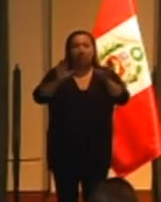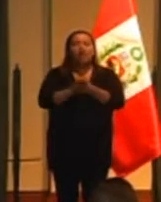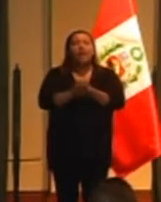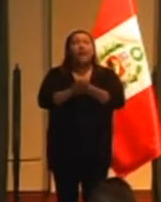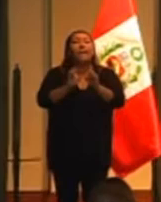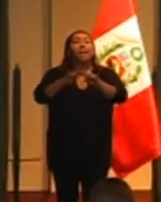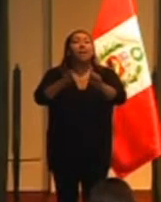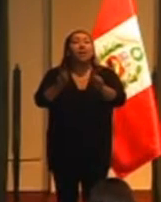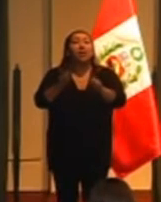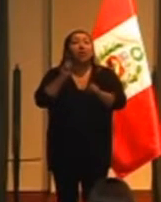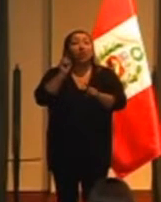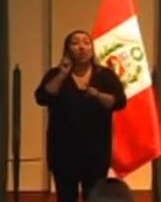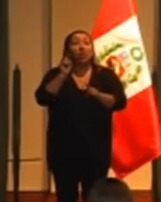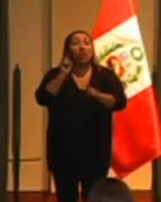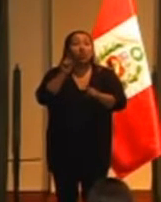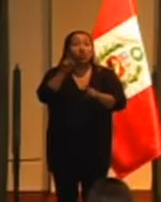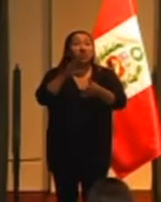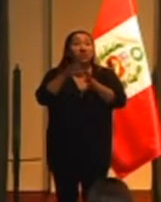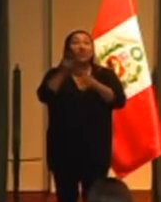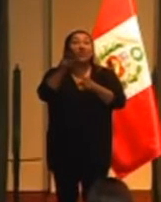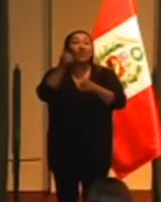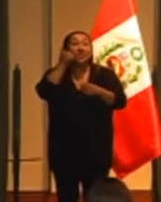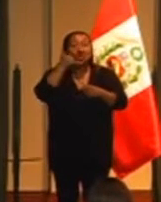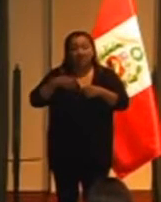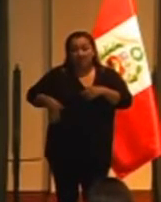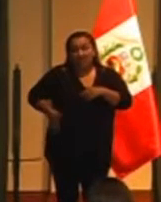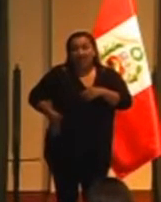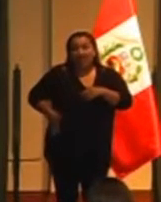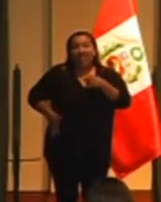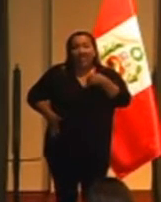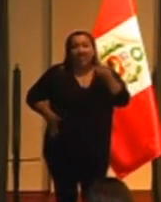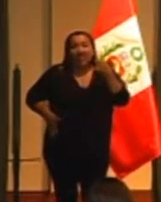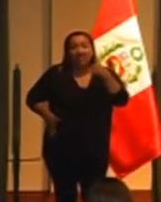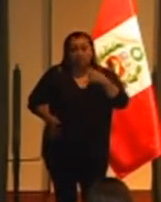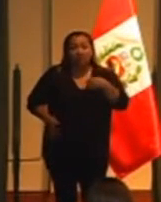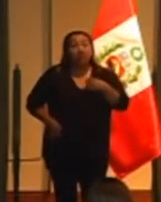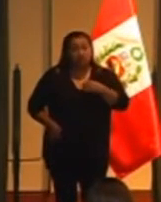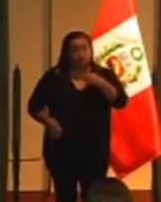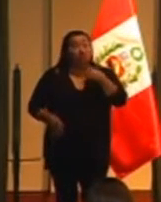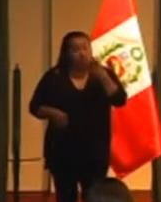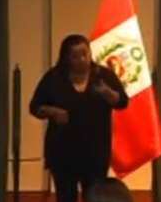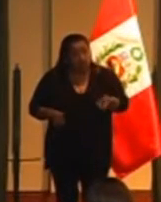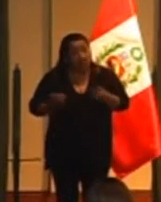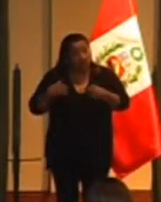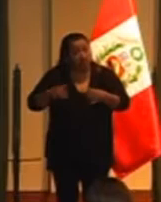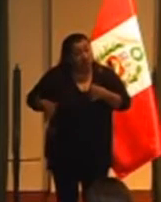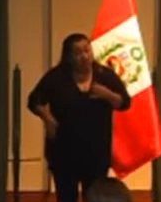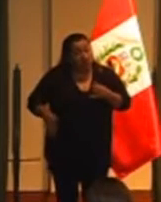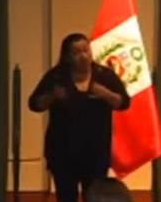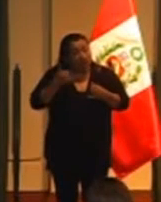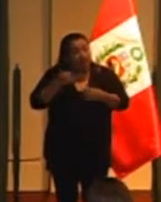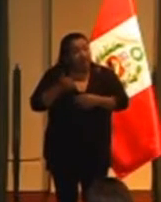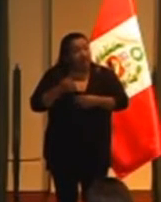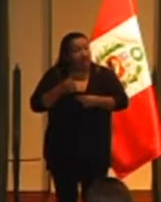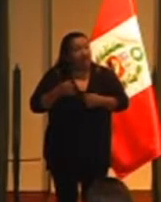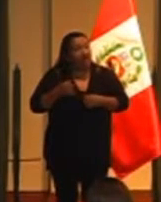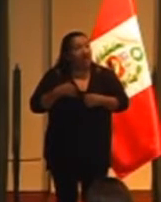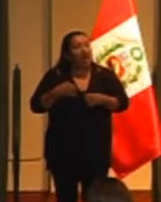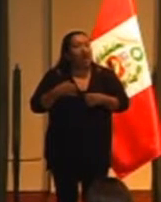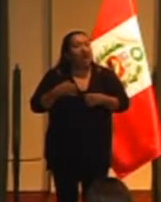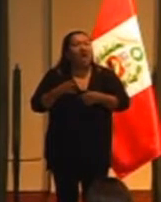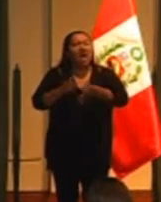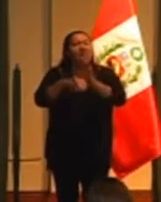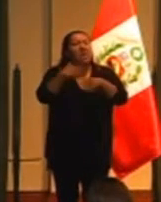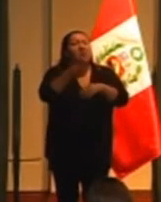pero usted, le aseguro que en su bolsillo tiene un celular. Entonces, sí, efectivamente tenía un celular. Me dice: cada cierto tiempo eso lo va a botar,